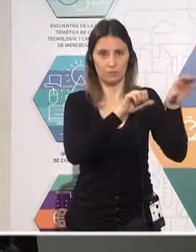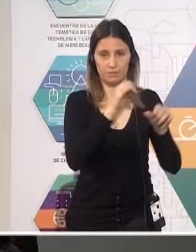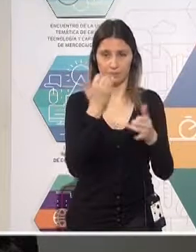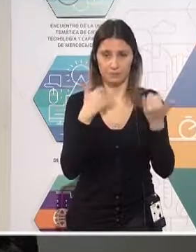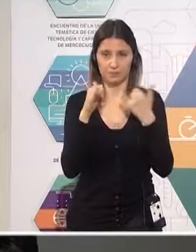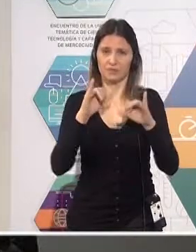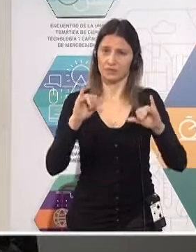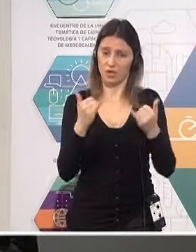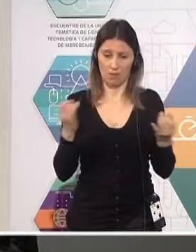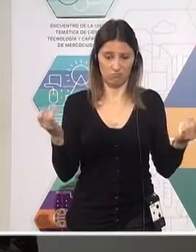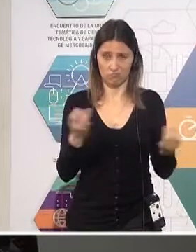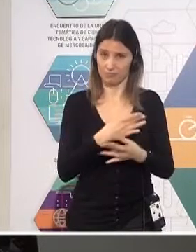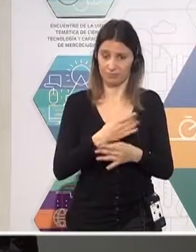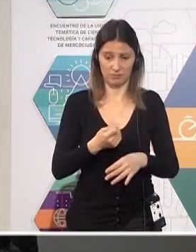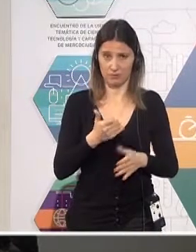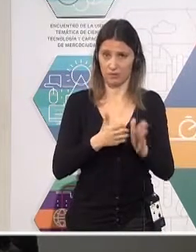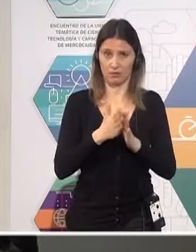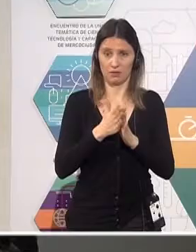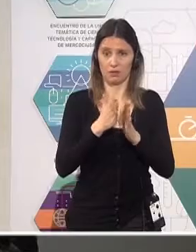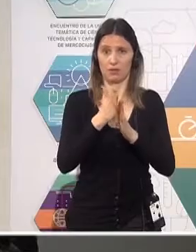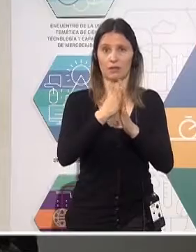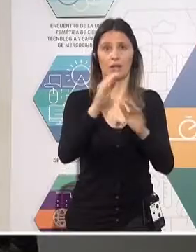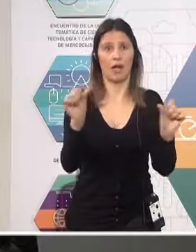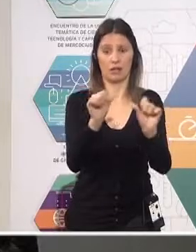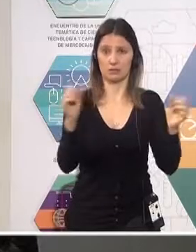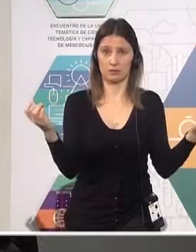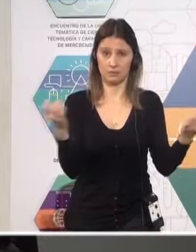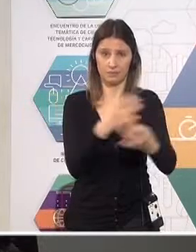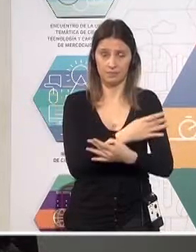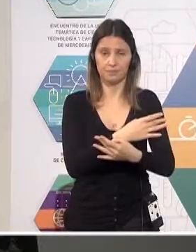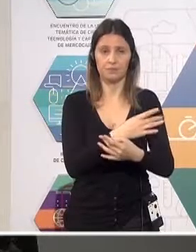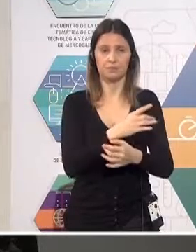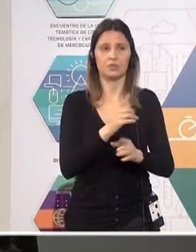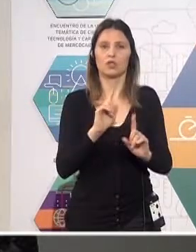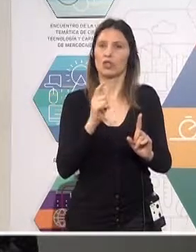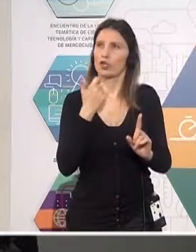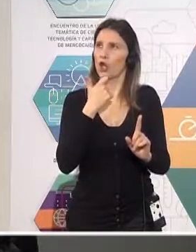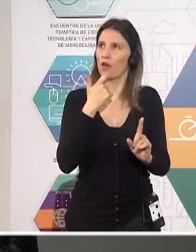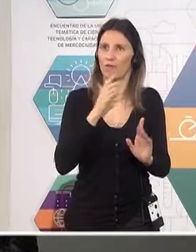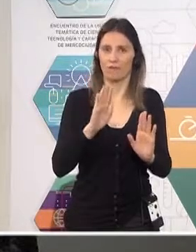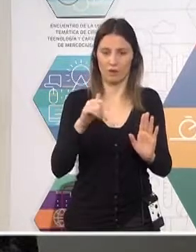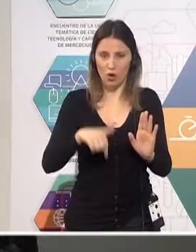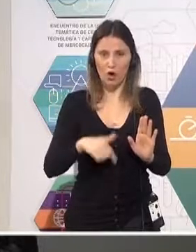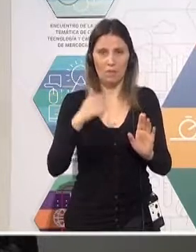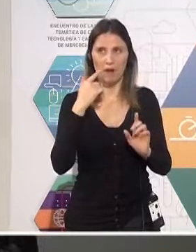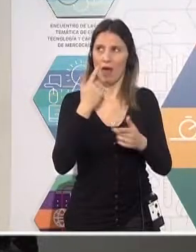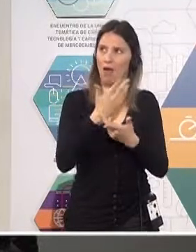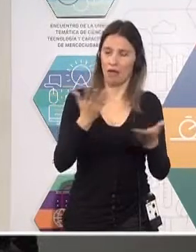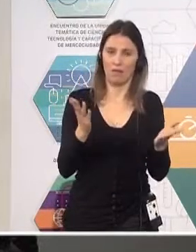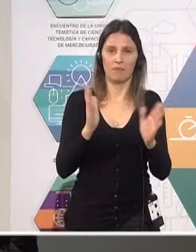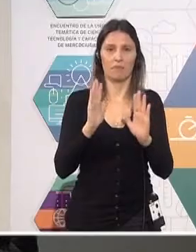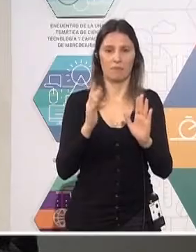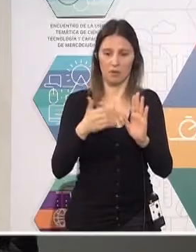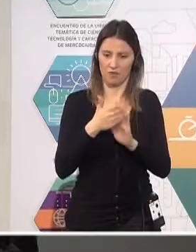esto ya está prácticamente implantándose en estos días no nos llegamos para poder hacer una demo en vivo pero bueno